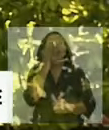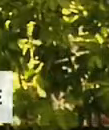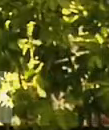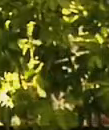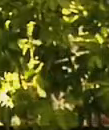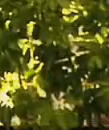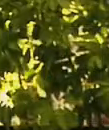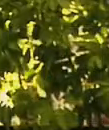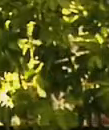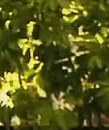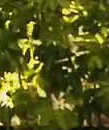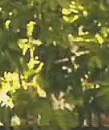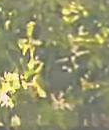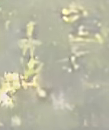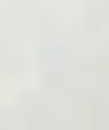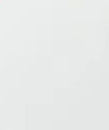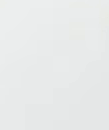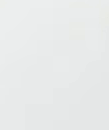madre